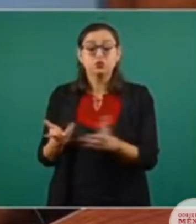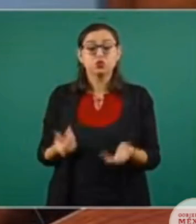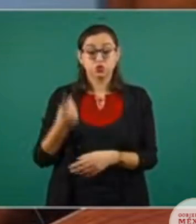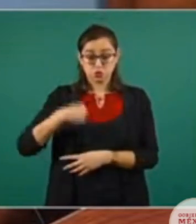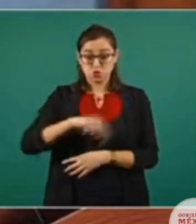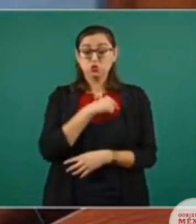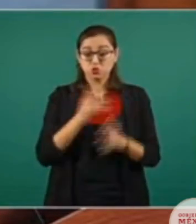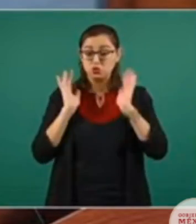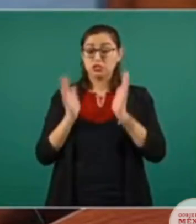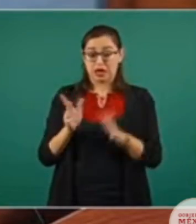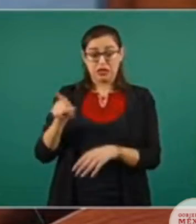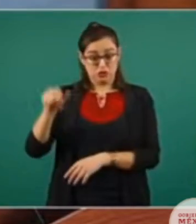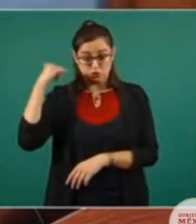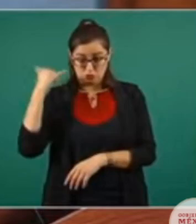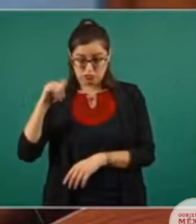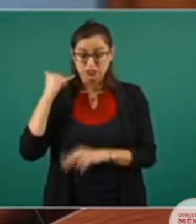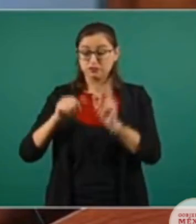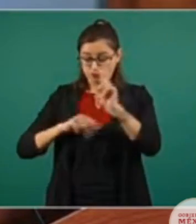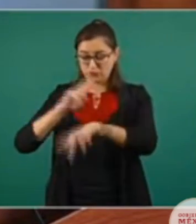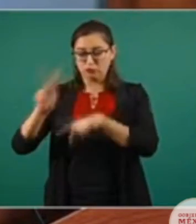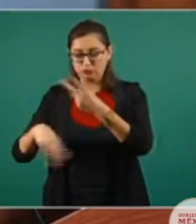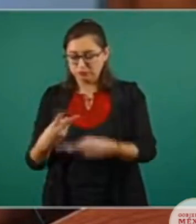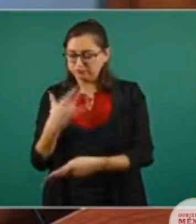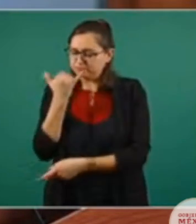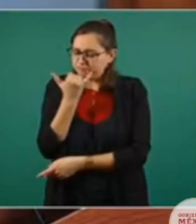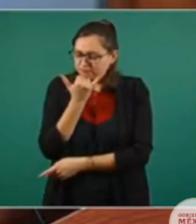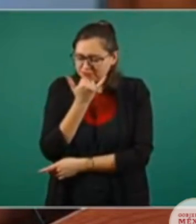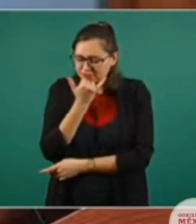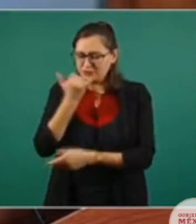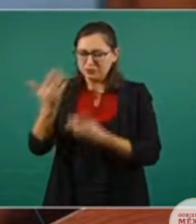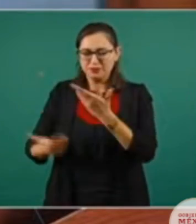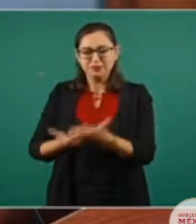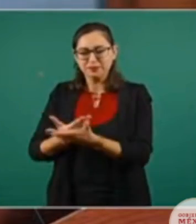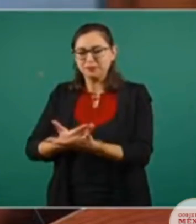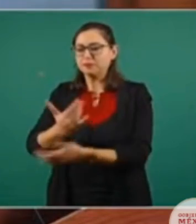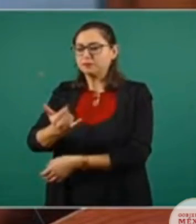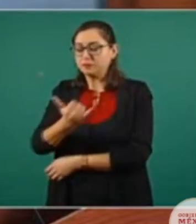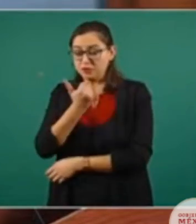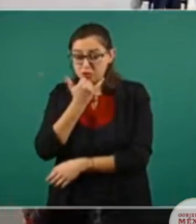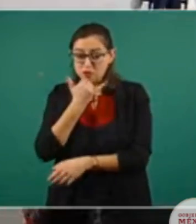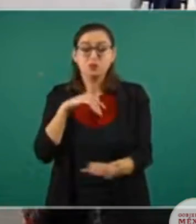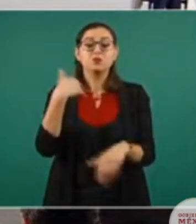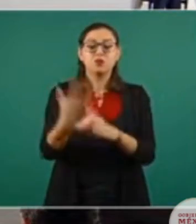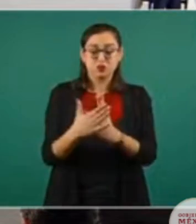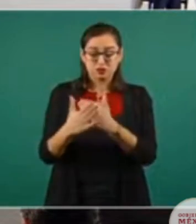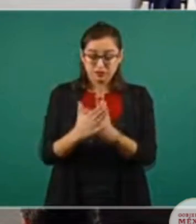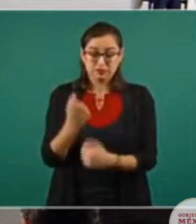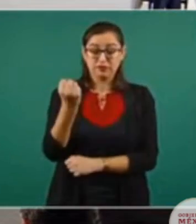a Yucatán a ofrecer perdón y vamos a estar en septiembre